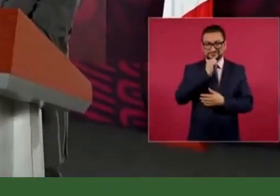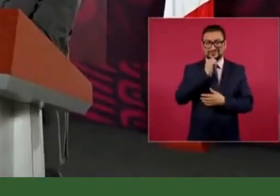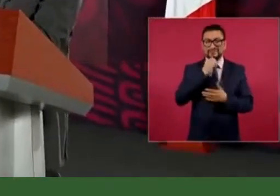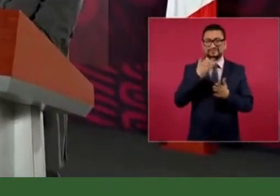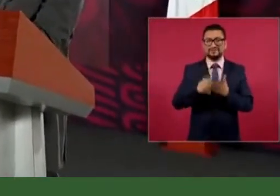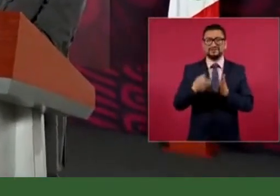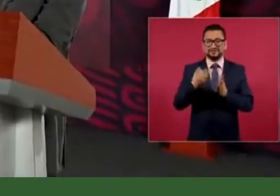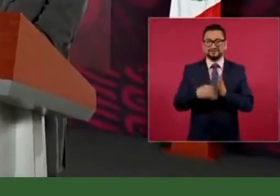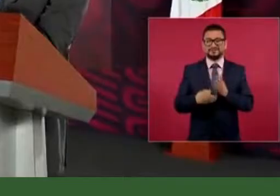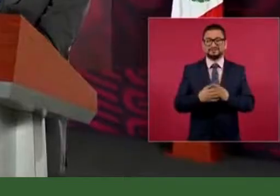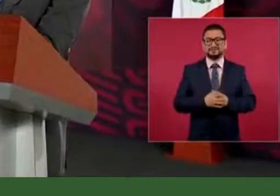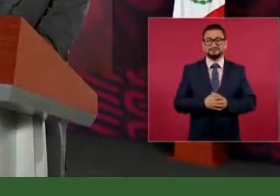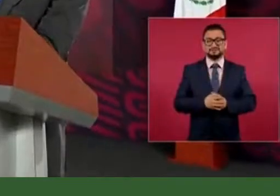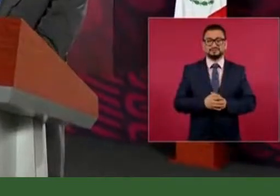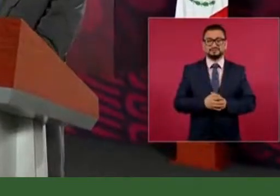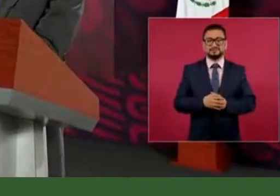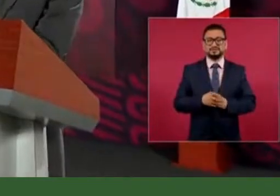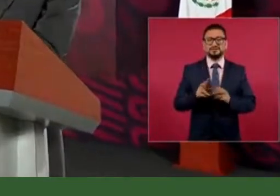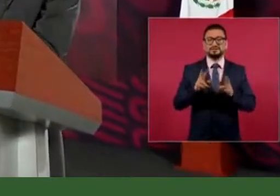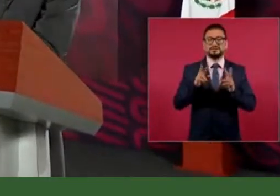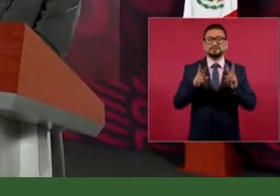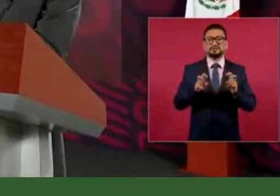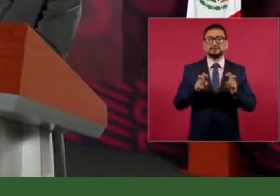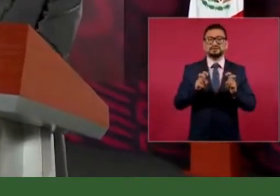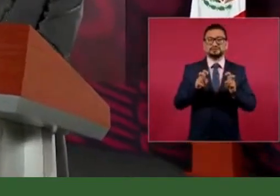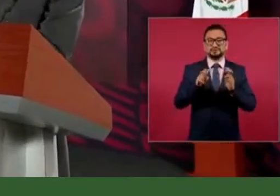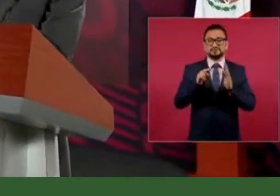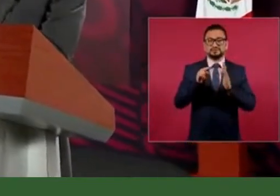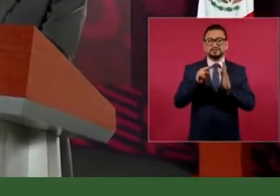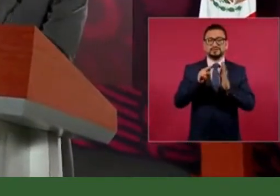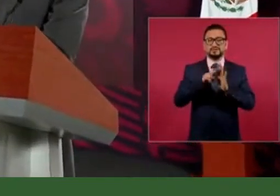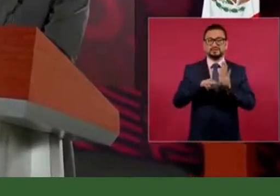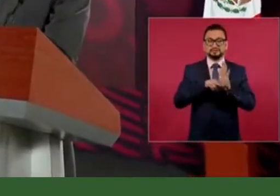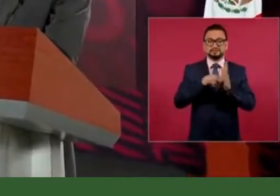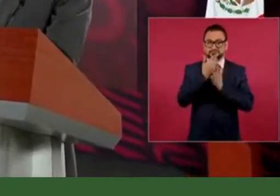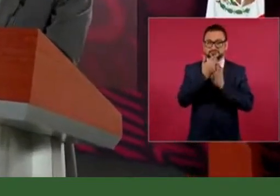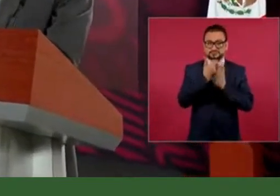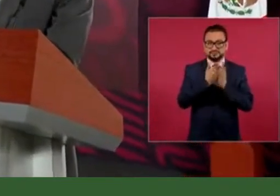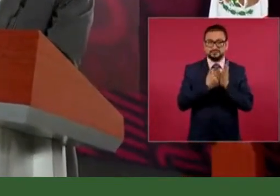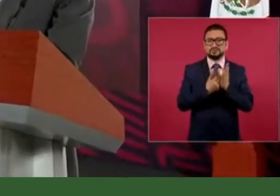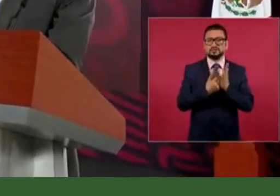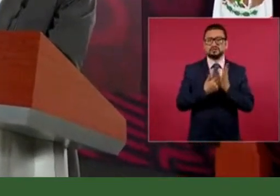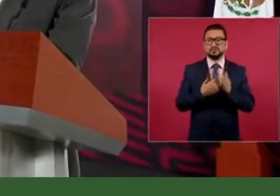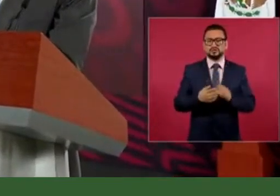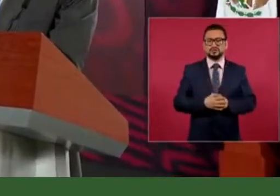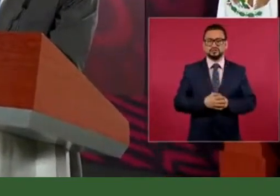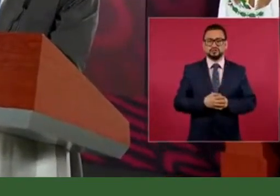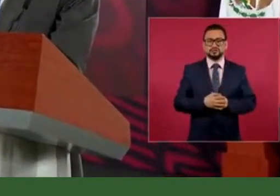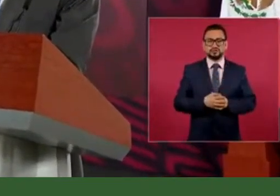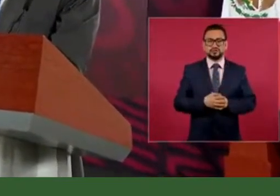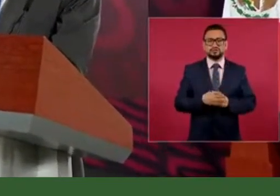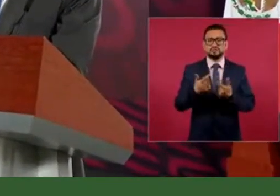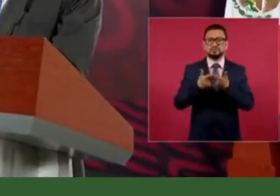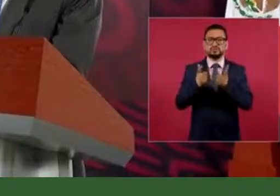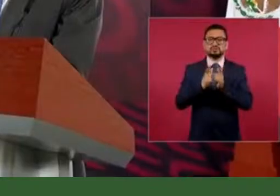en las normas del partido de